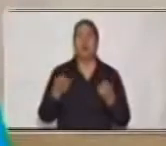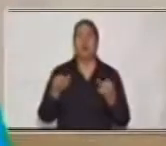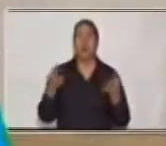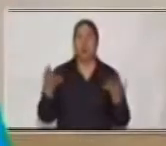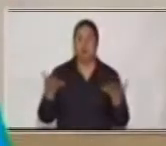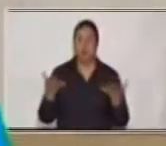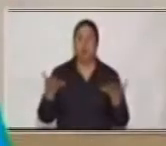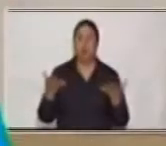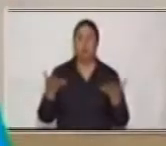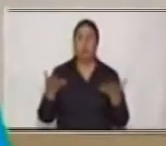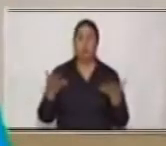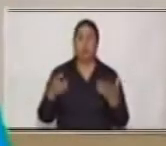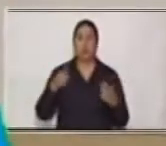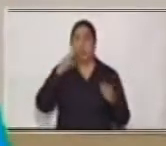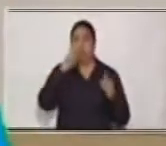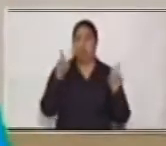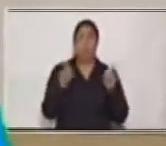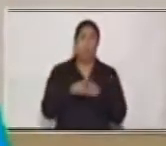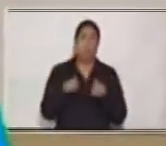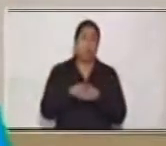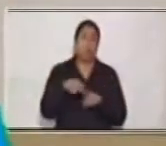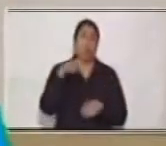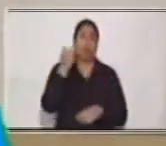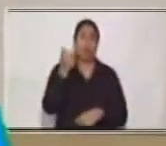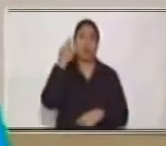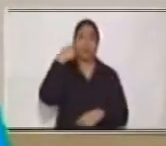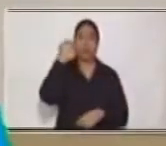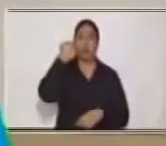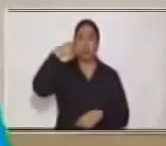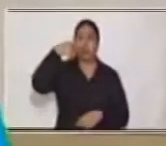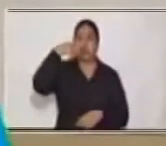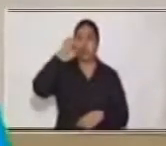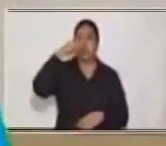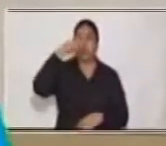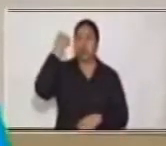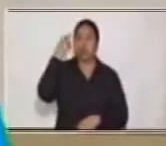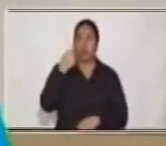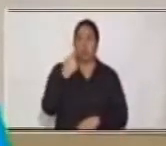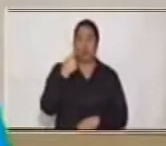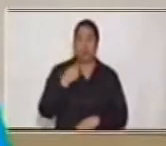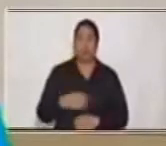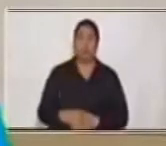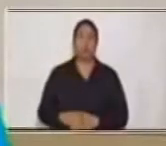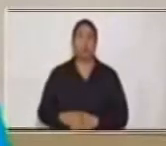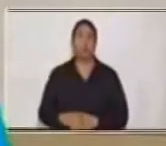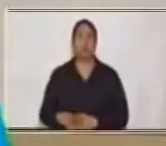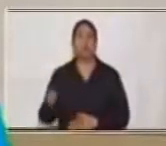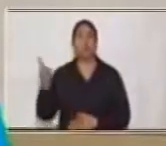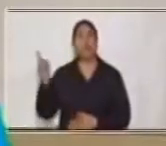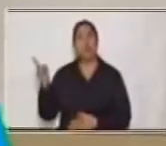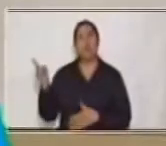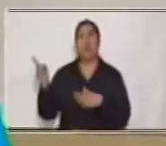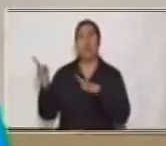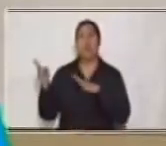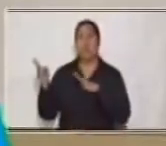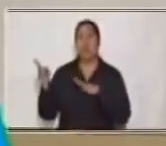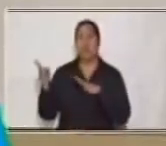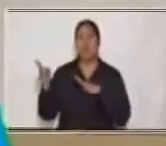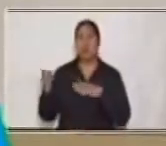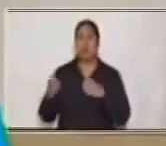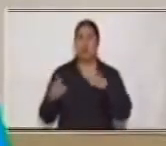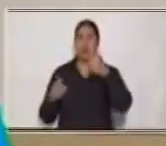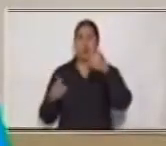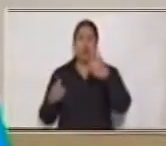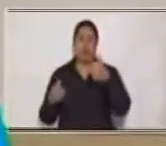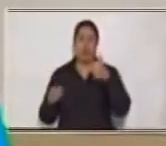dan las asíntotas. En la asíntota aparece el valor A y aparece